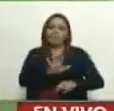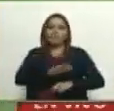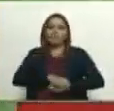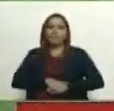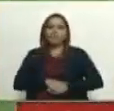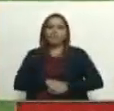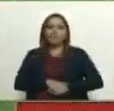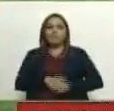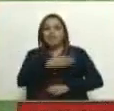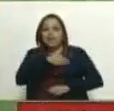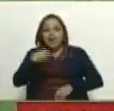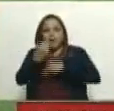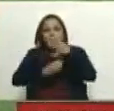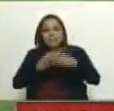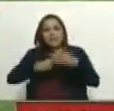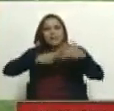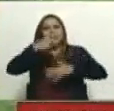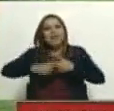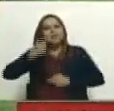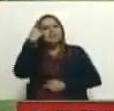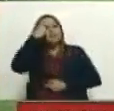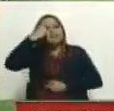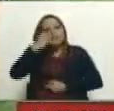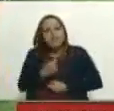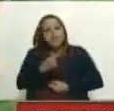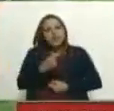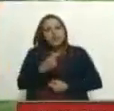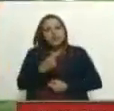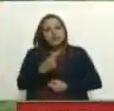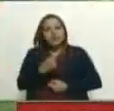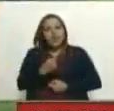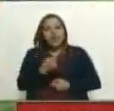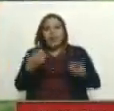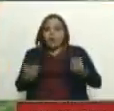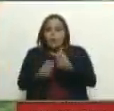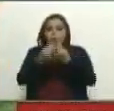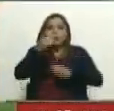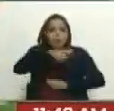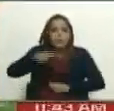Venimos a hacer un plan serio, junto al pueblo, junto a los que saben.